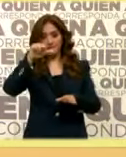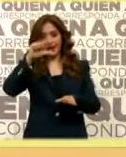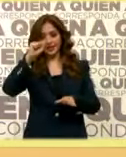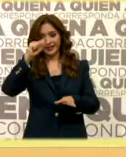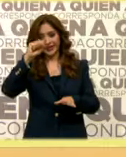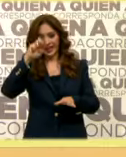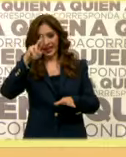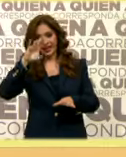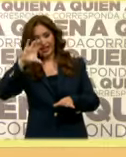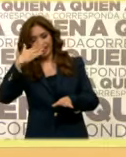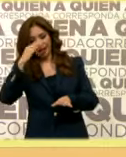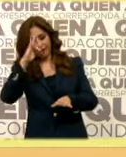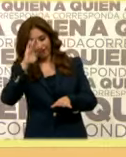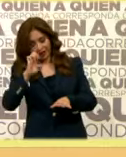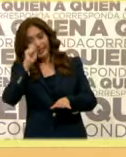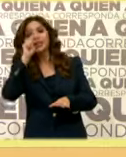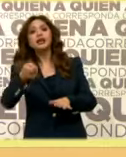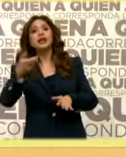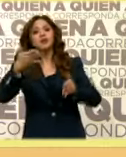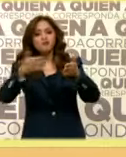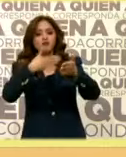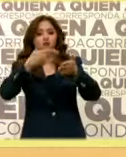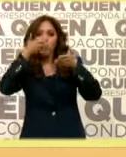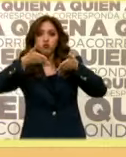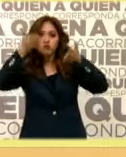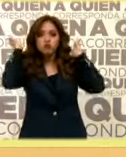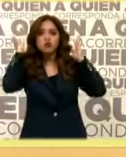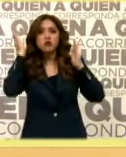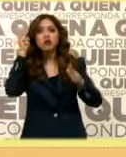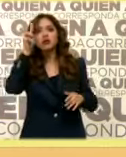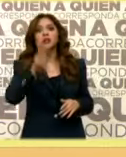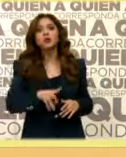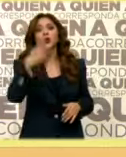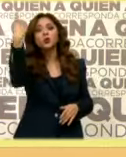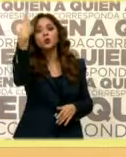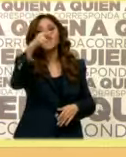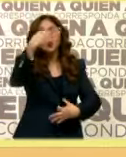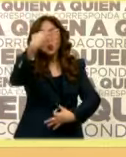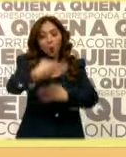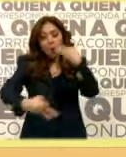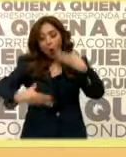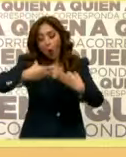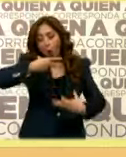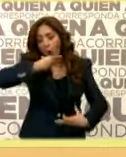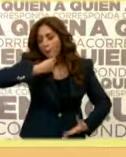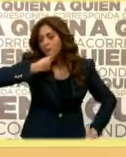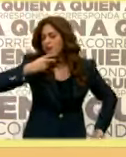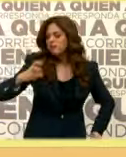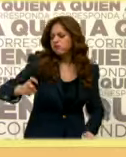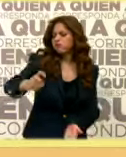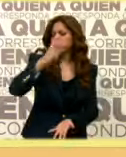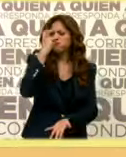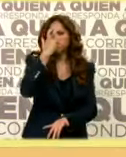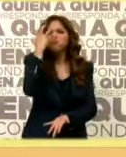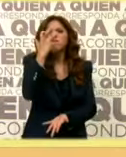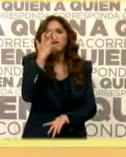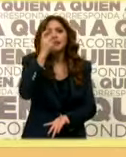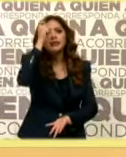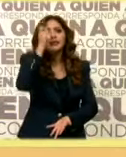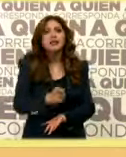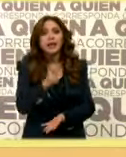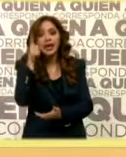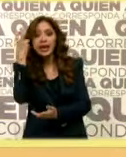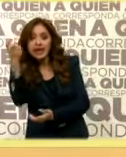Corresponda, he recibido quejas de lo duro de tus jueces, de que quieren a determinado personaje que